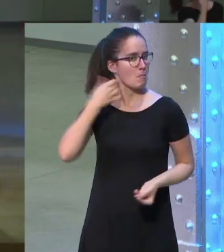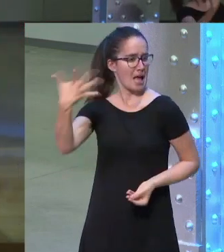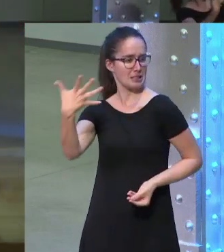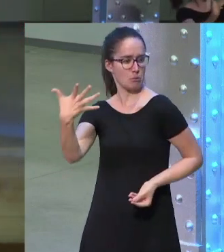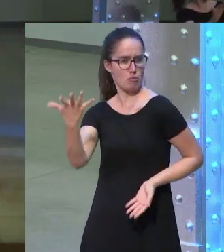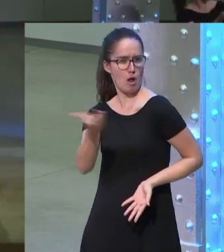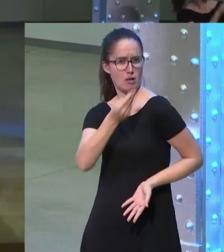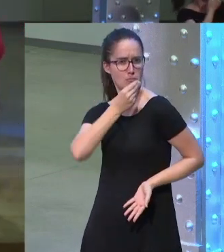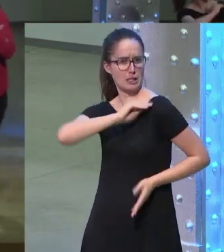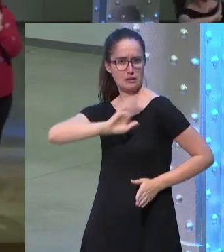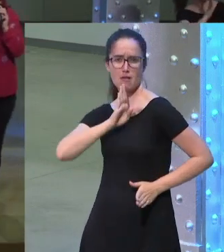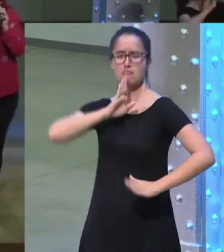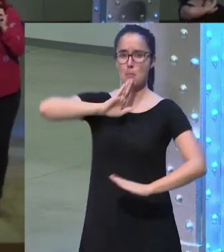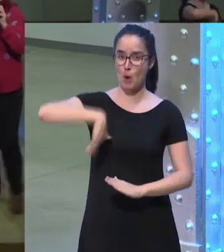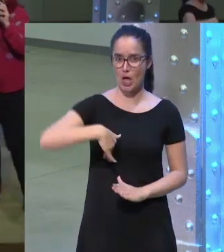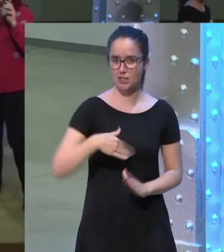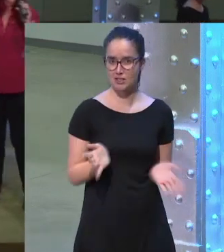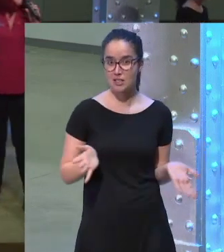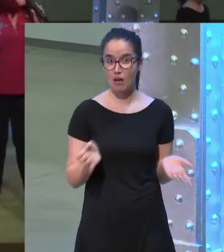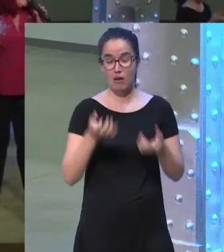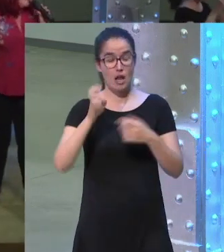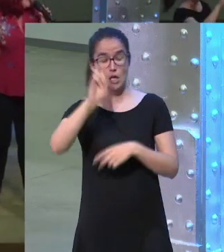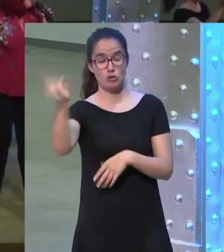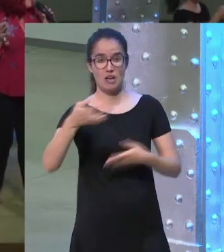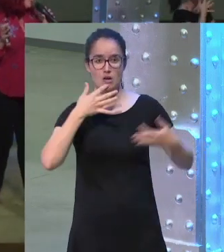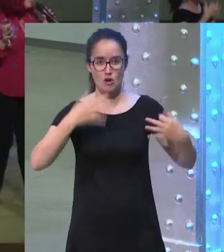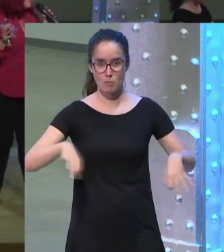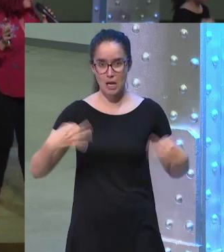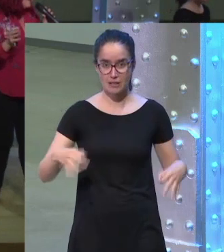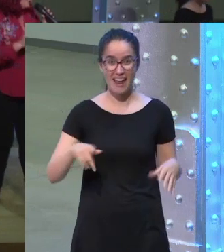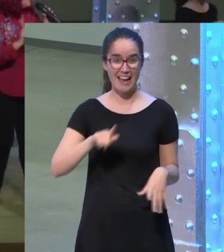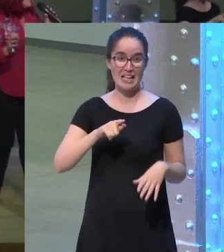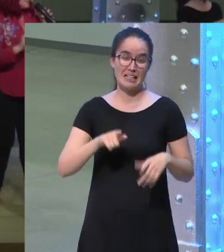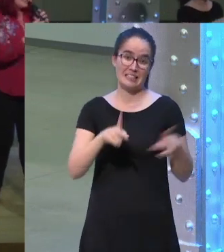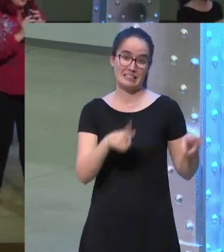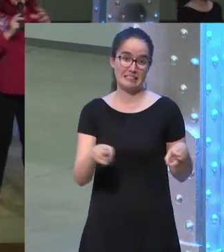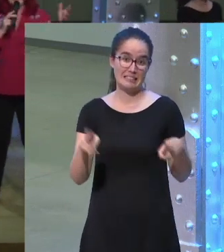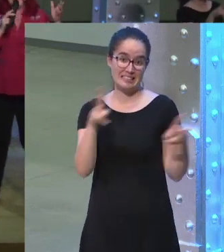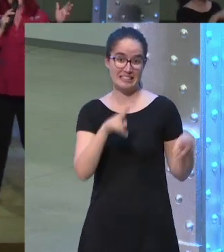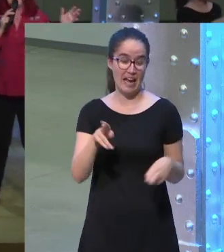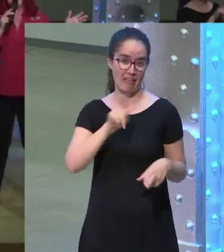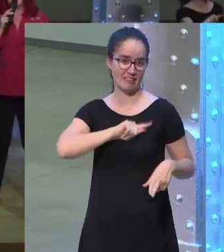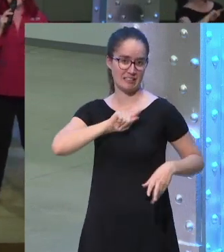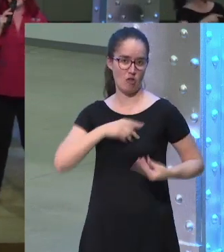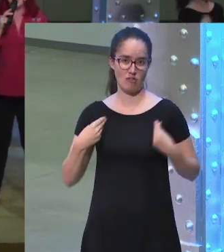cole, la Sue y la Alice, y las demás son las normales. Bueno, lo de sensación de vivir para los más jovencitos no lo entendí. Son